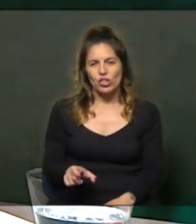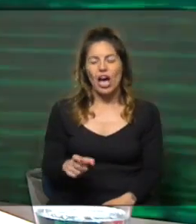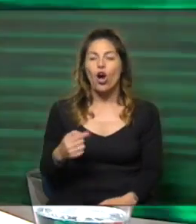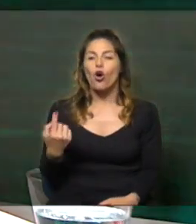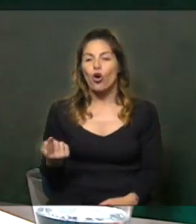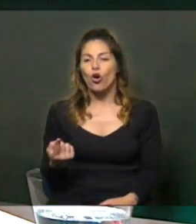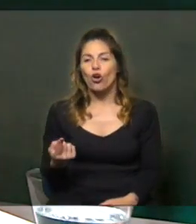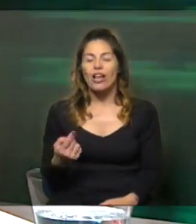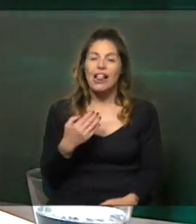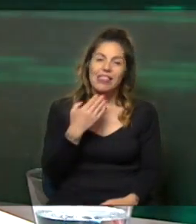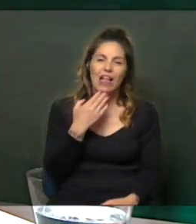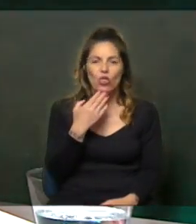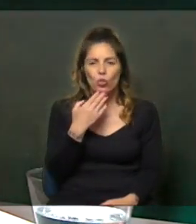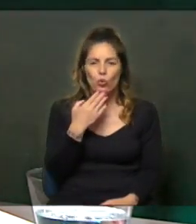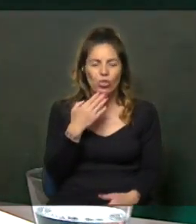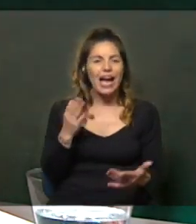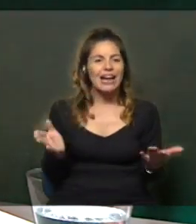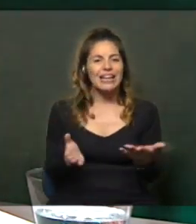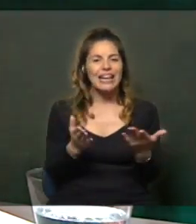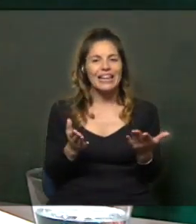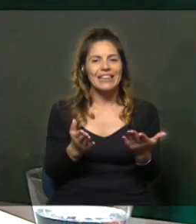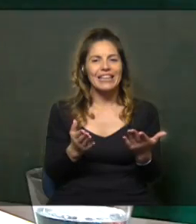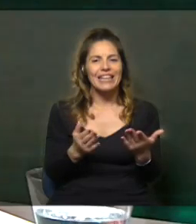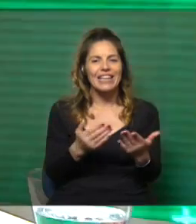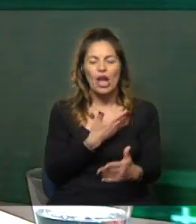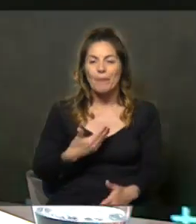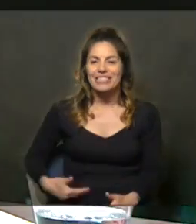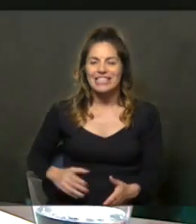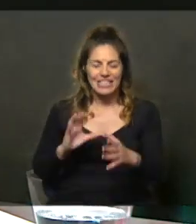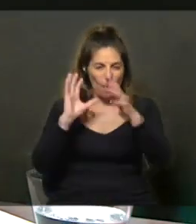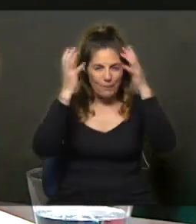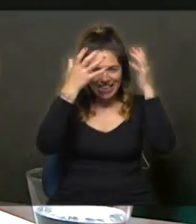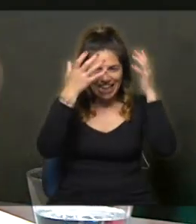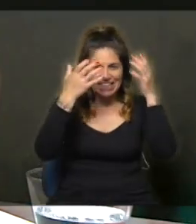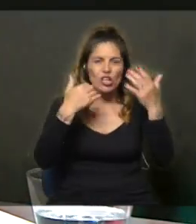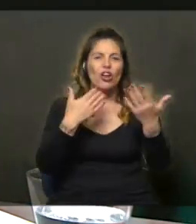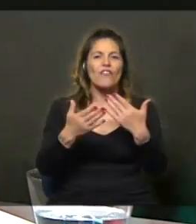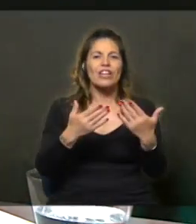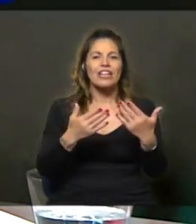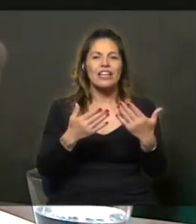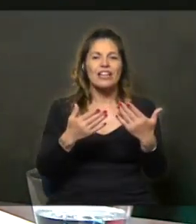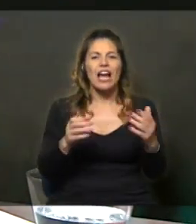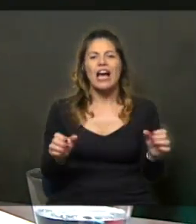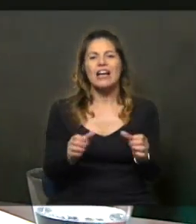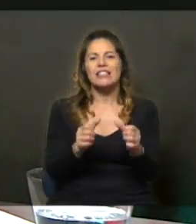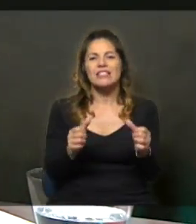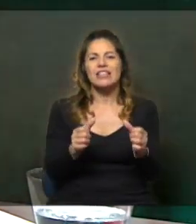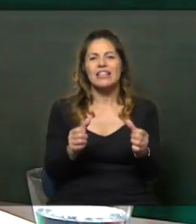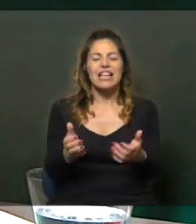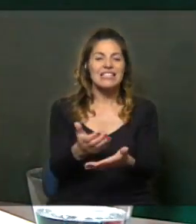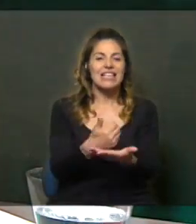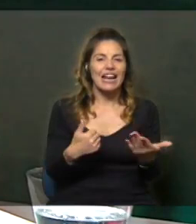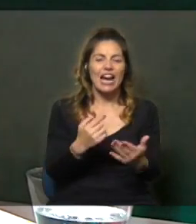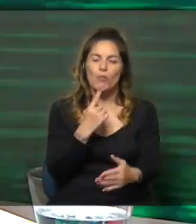eh las dudas que era esta lo que va a ha ser esta presidencia de mi ley en lo que refiere a la implementación no la quita de